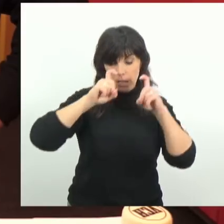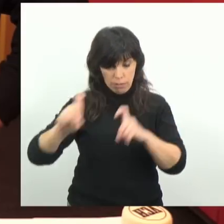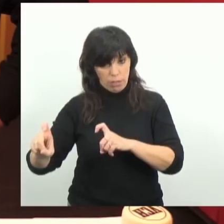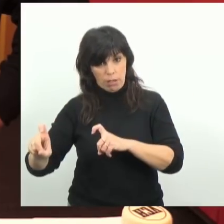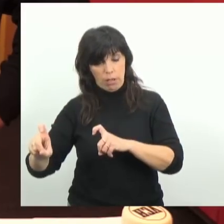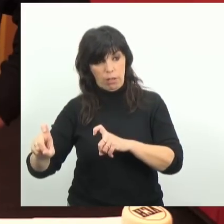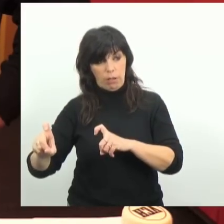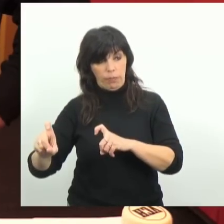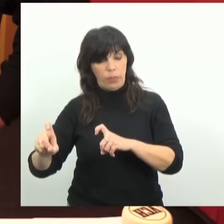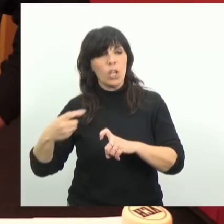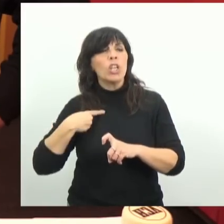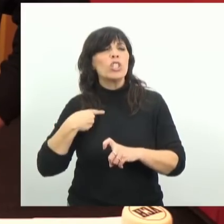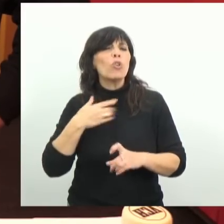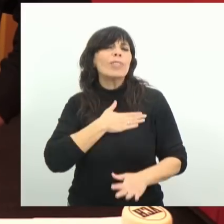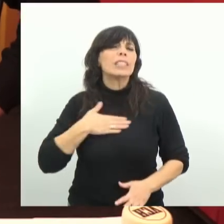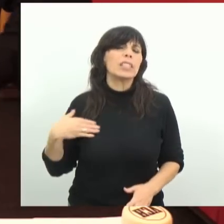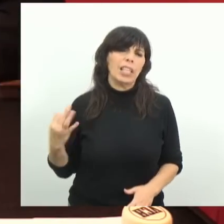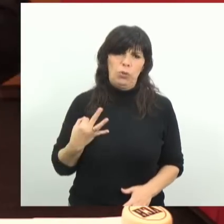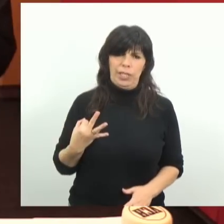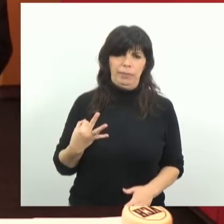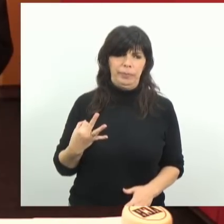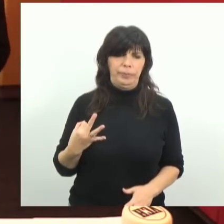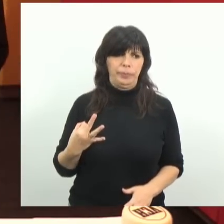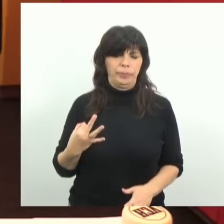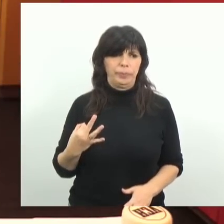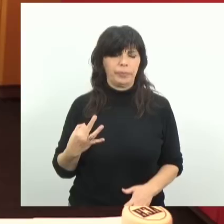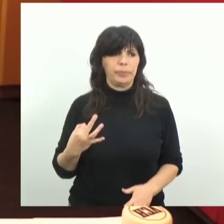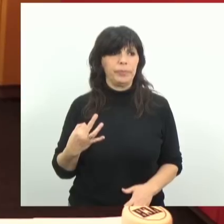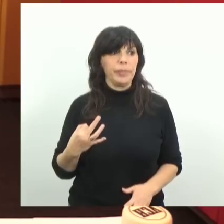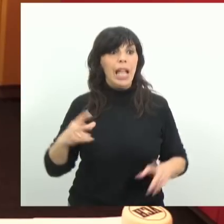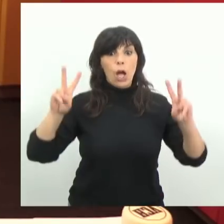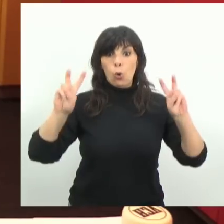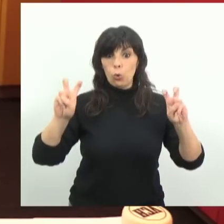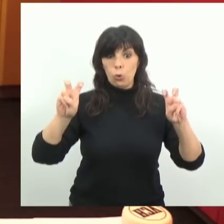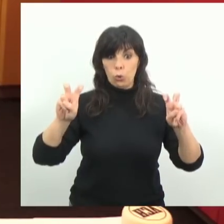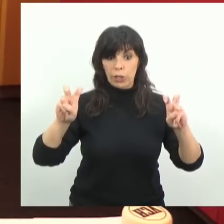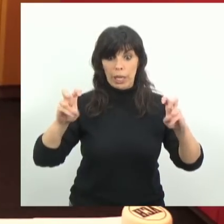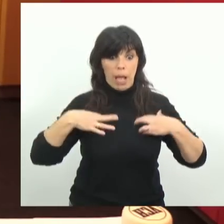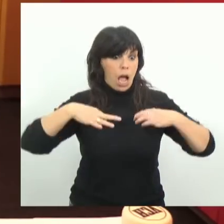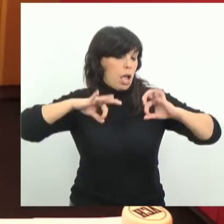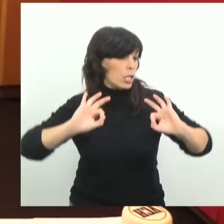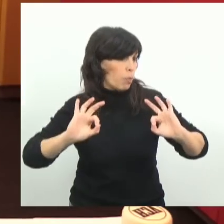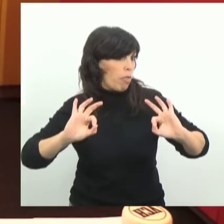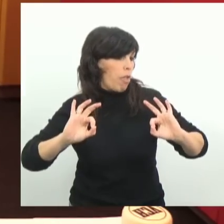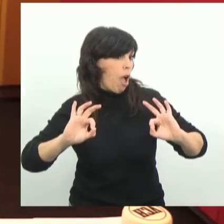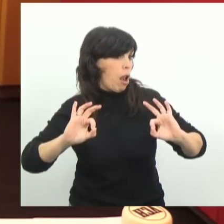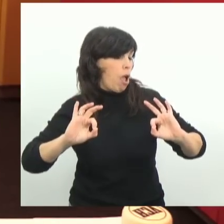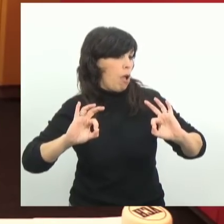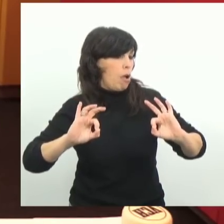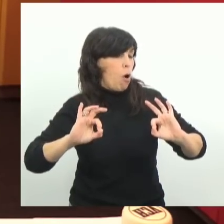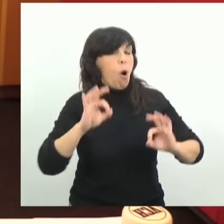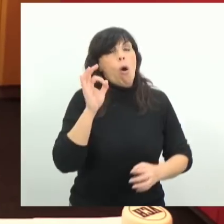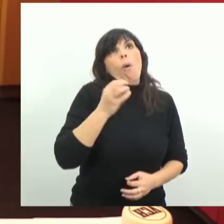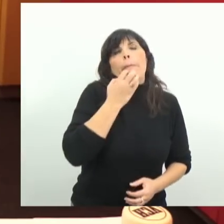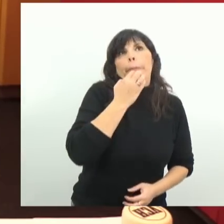pretendo con ayuda del Señor dar durante semanas y meses enseñanza, sea sobre el reino,